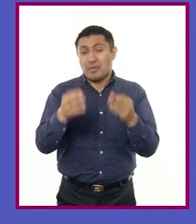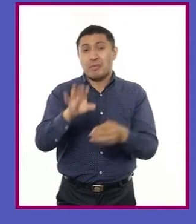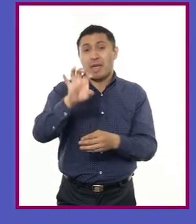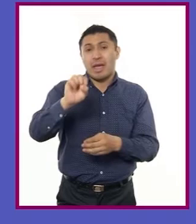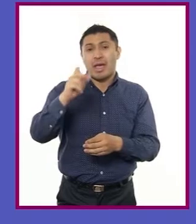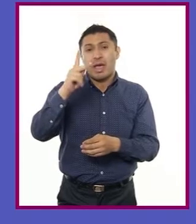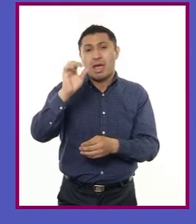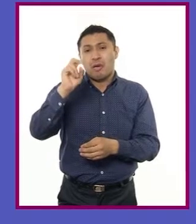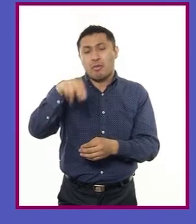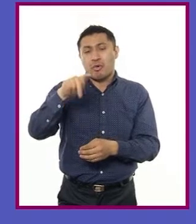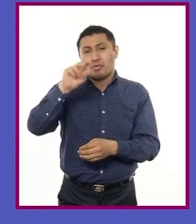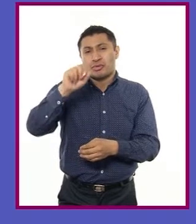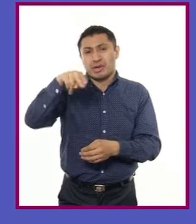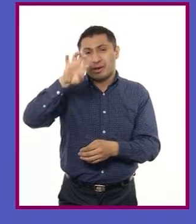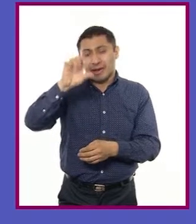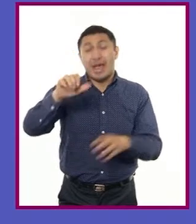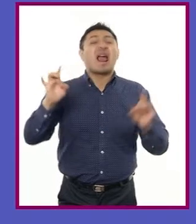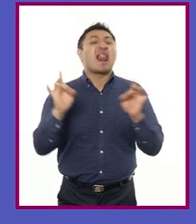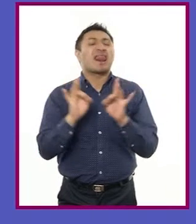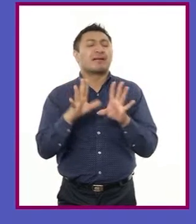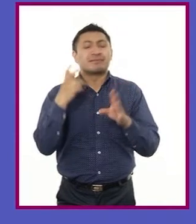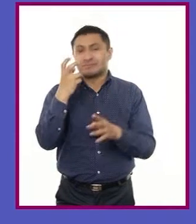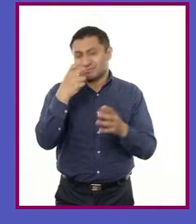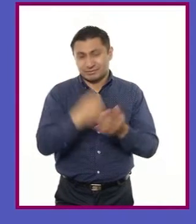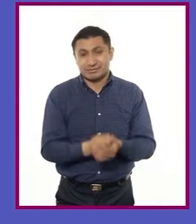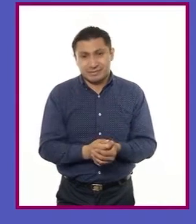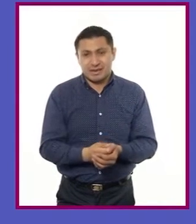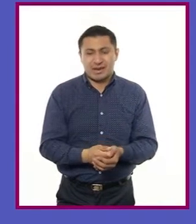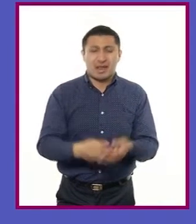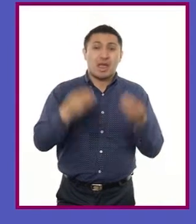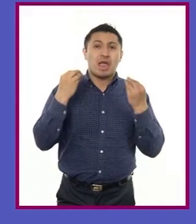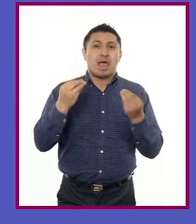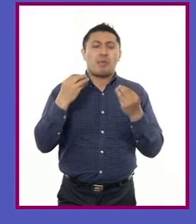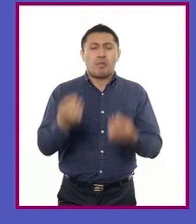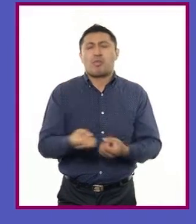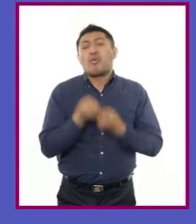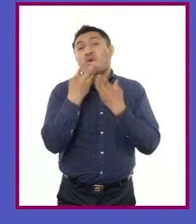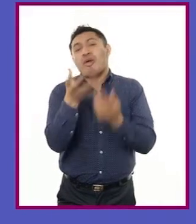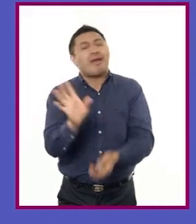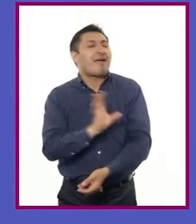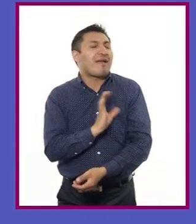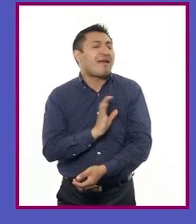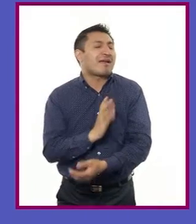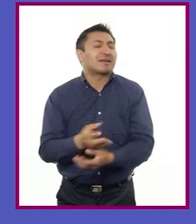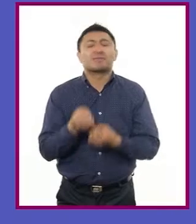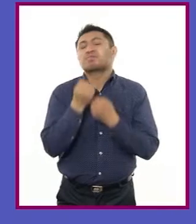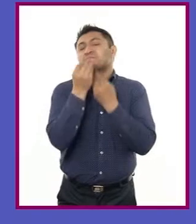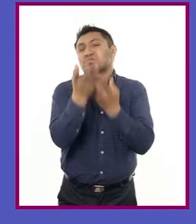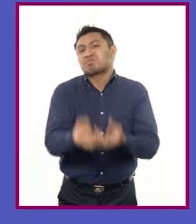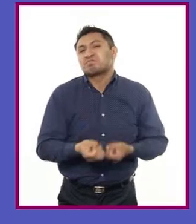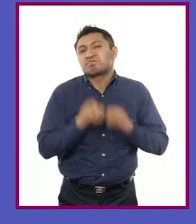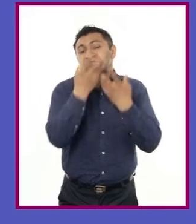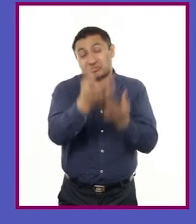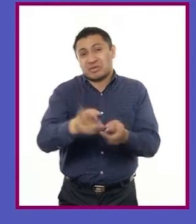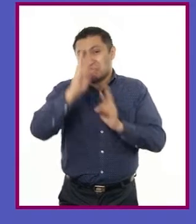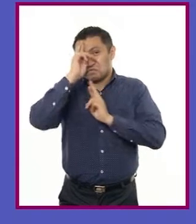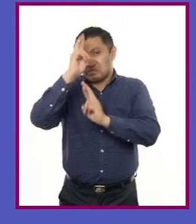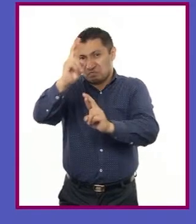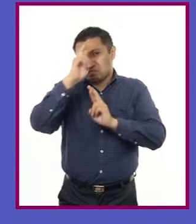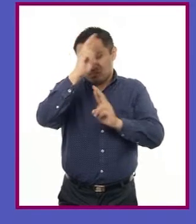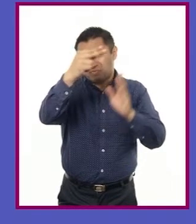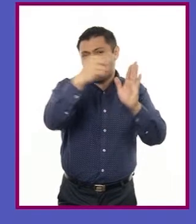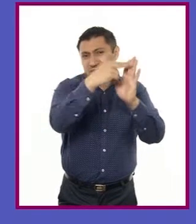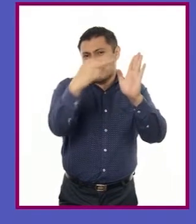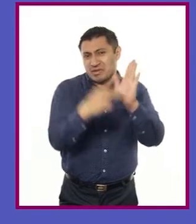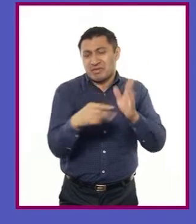y relajada. Está colmado de expresiones afectivas y expresivas. Aunque respeta la norma